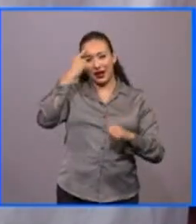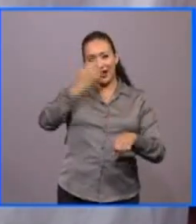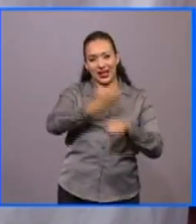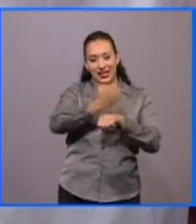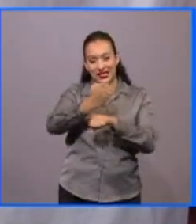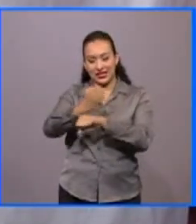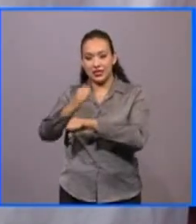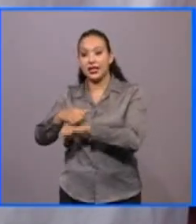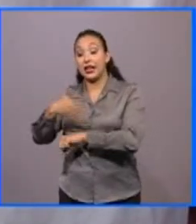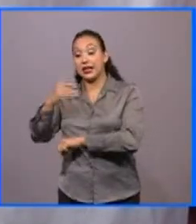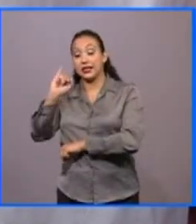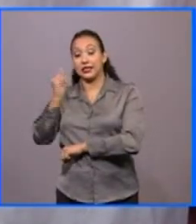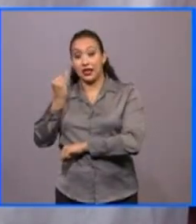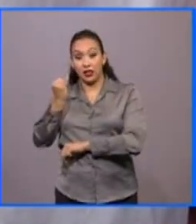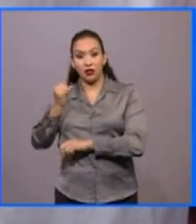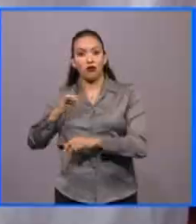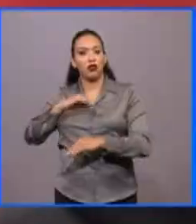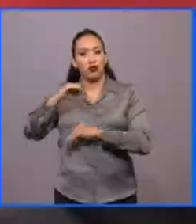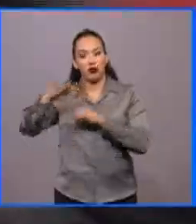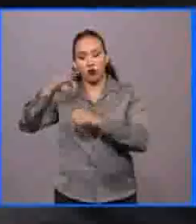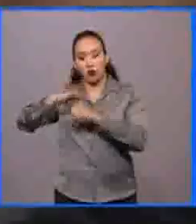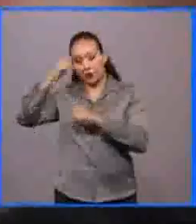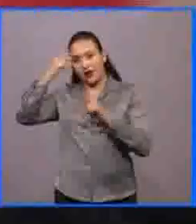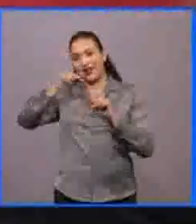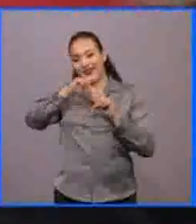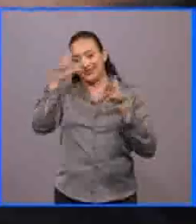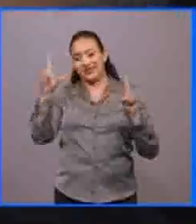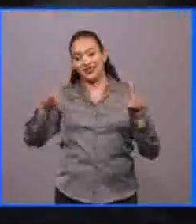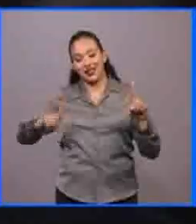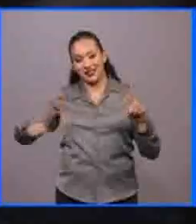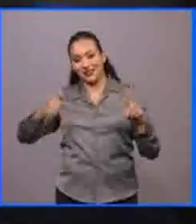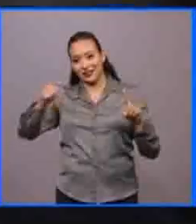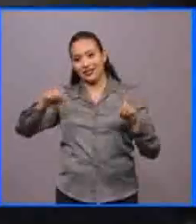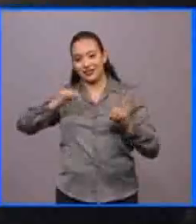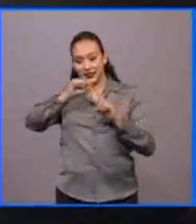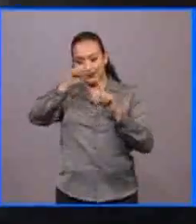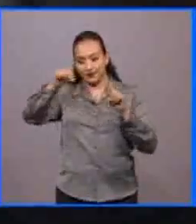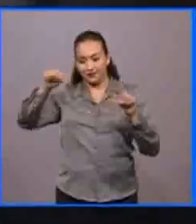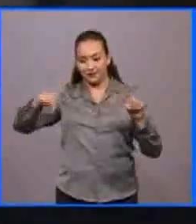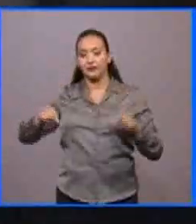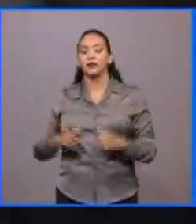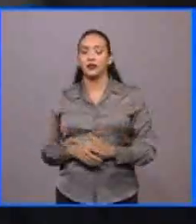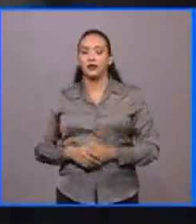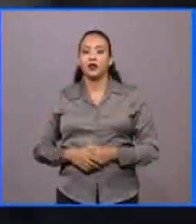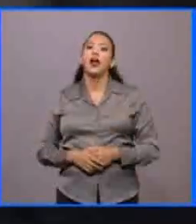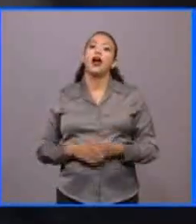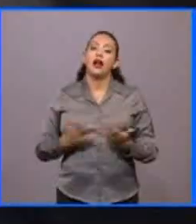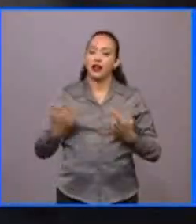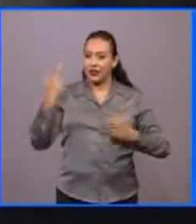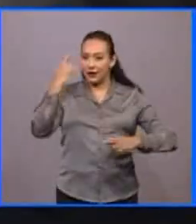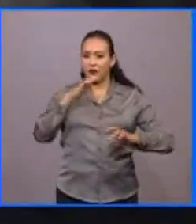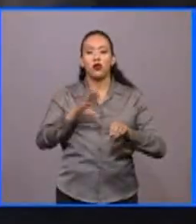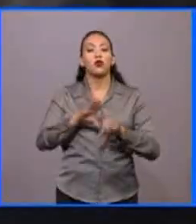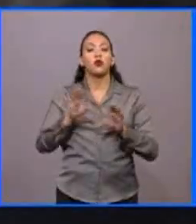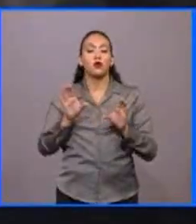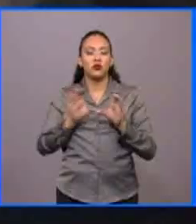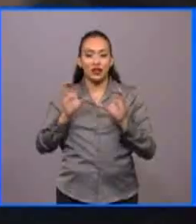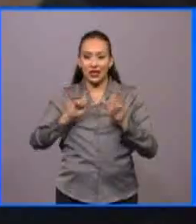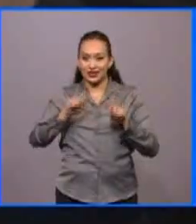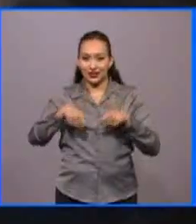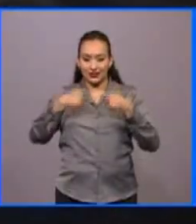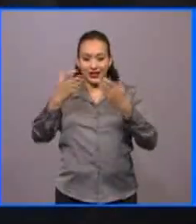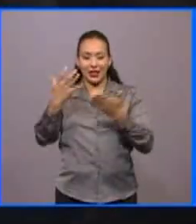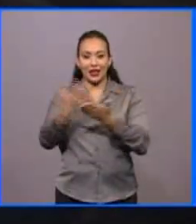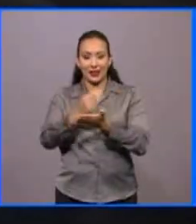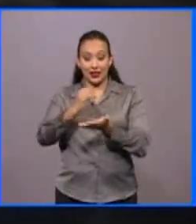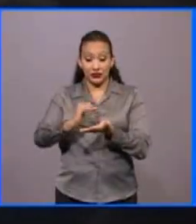y el 15 de junio se realizarán los cómputos nacionales de las 6 elecciones, las declaraciones de validez y la entrega de las constancias